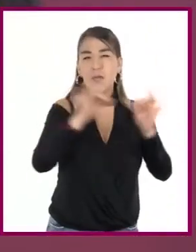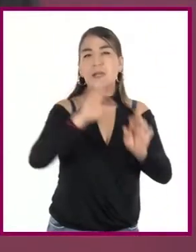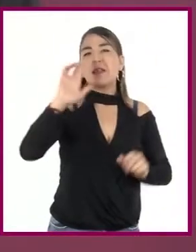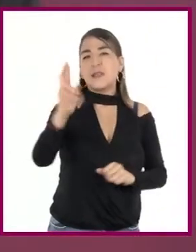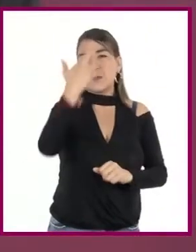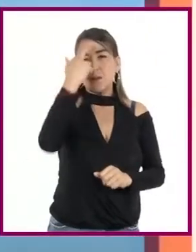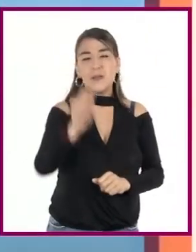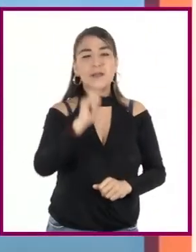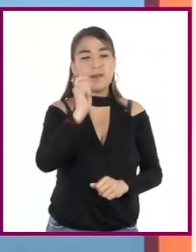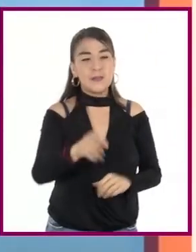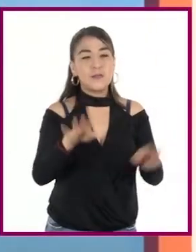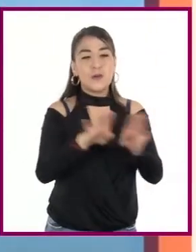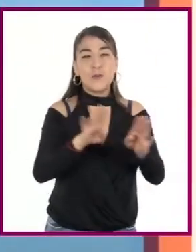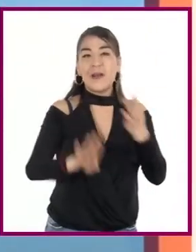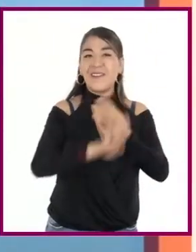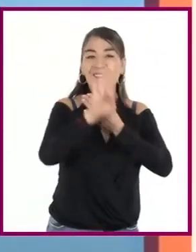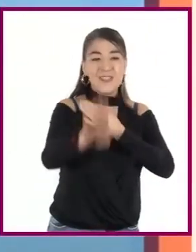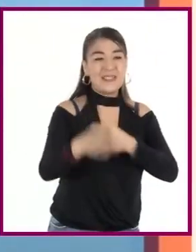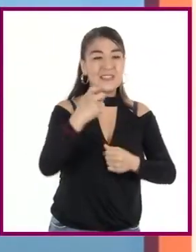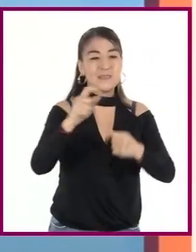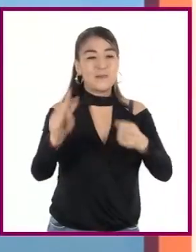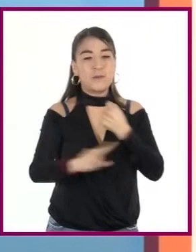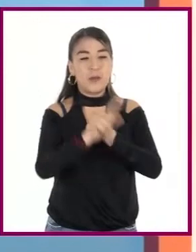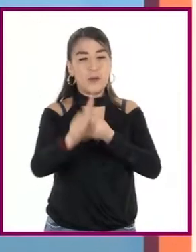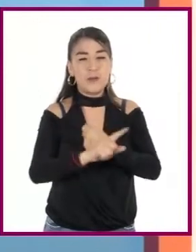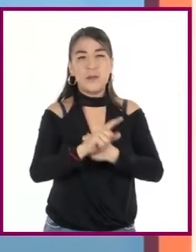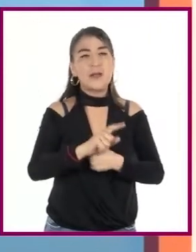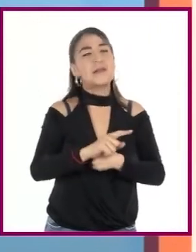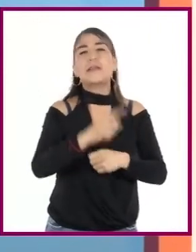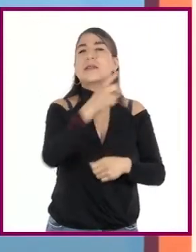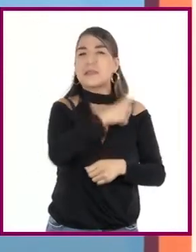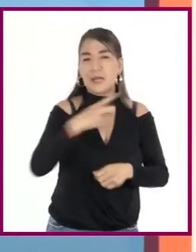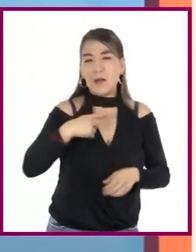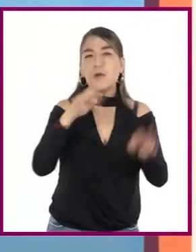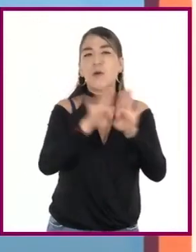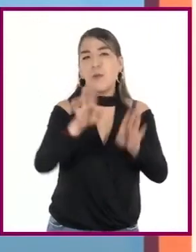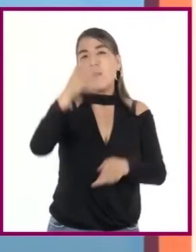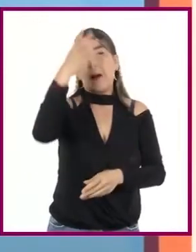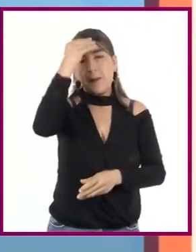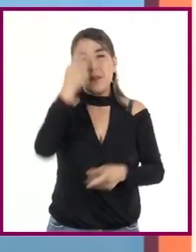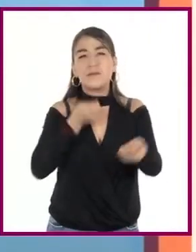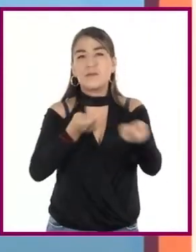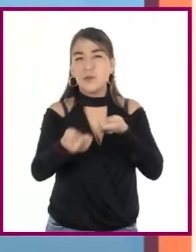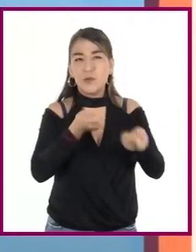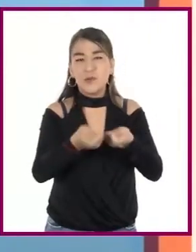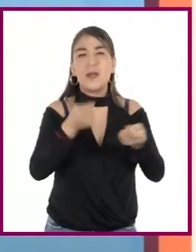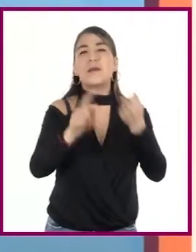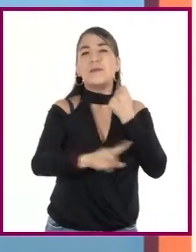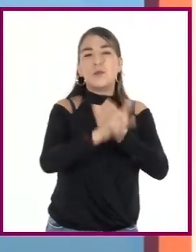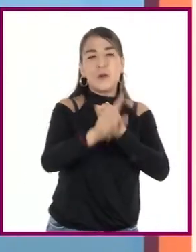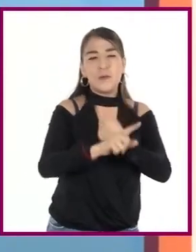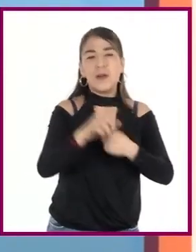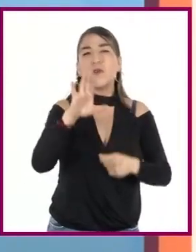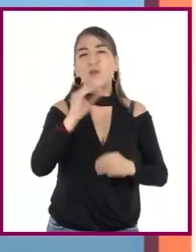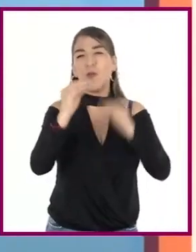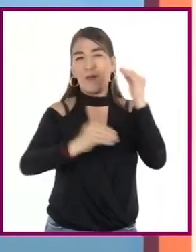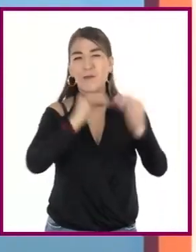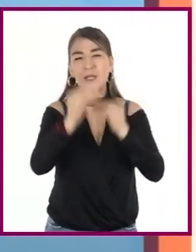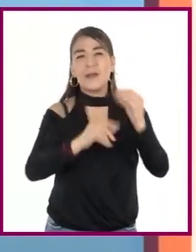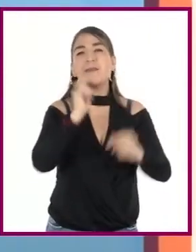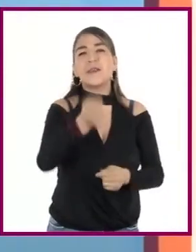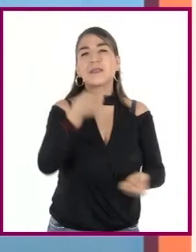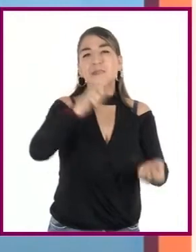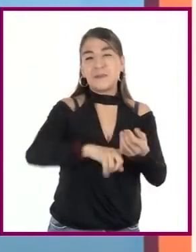recordar que no hay que evitar los conflictos, sino aprender a manejarlos. Uno de los retos de vivir